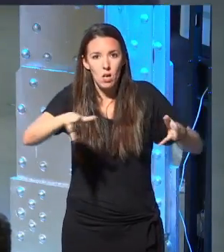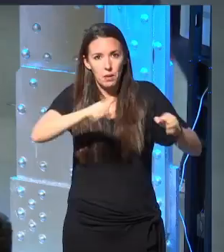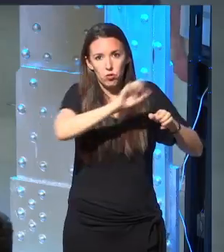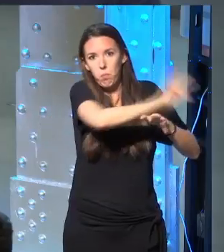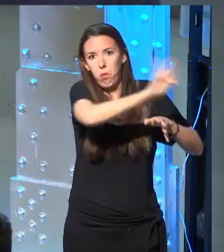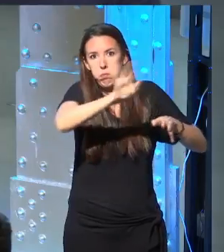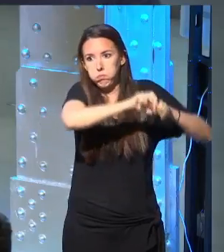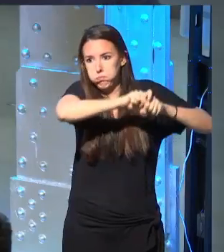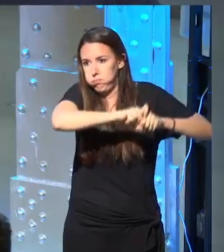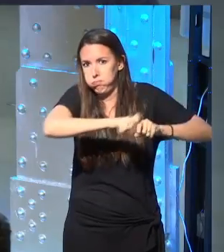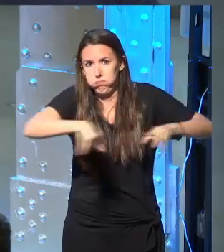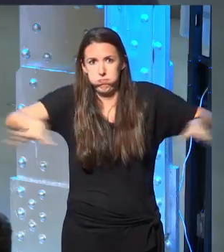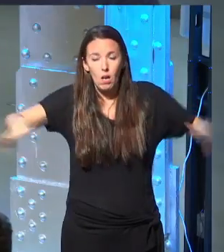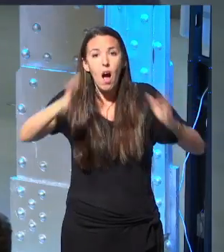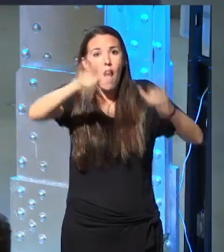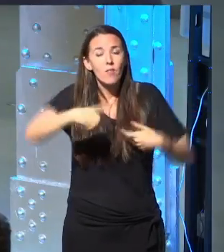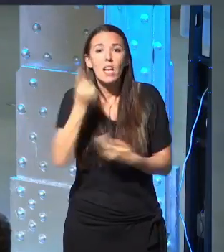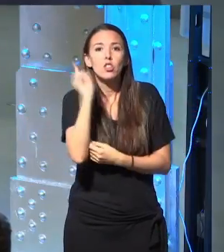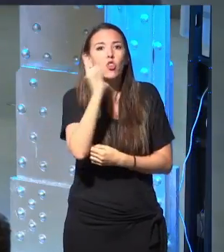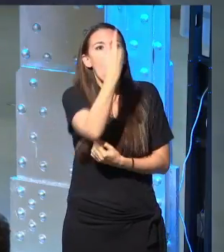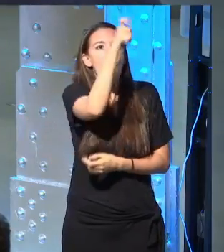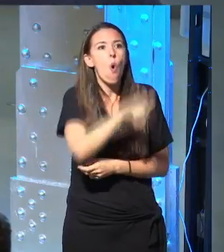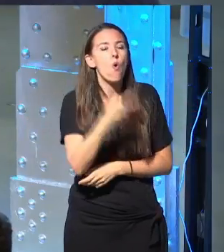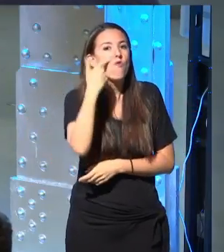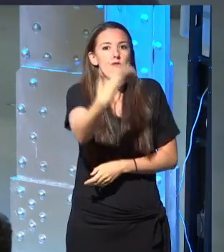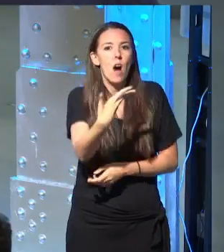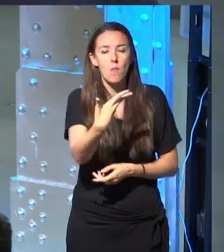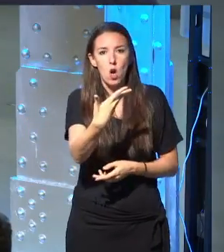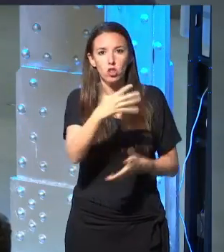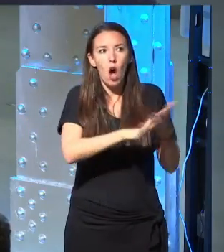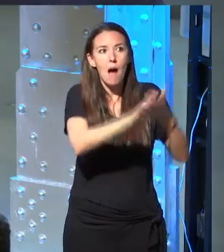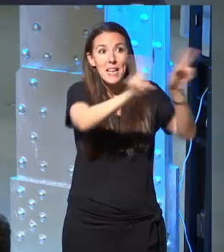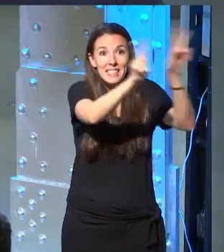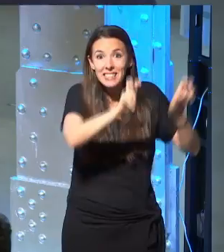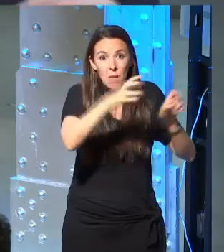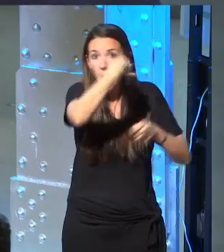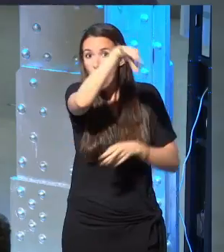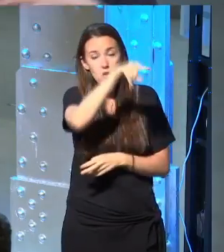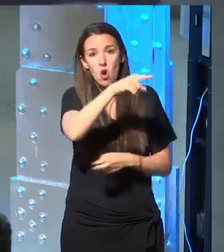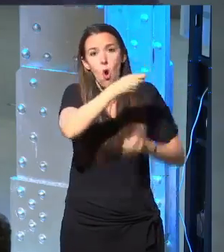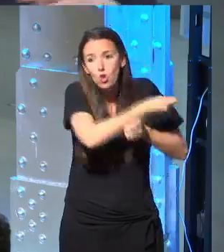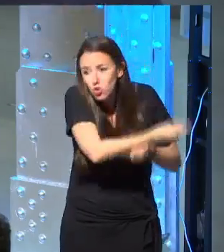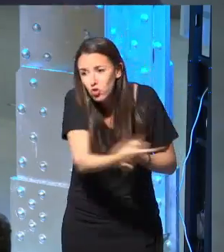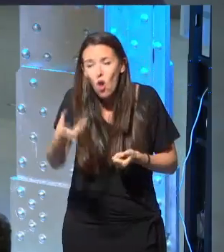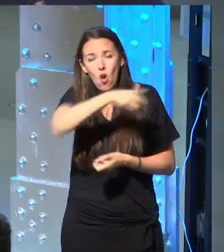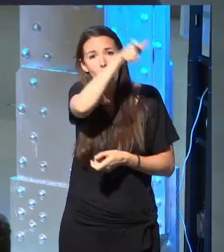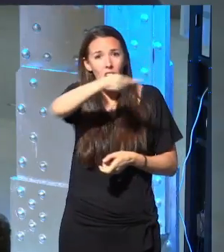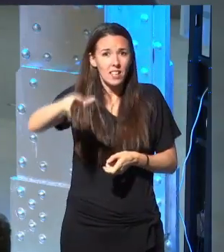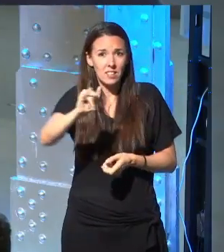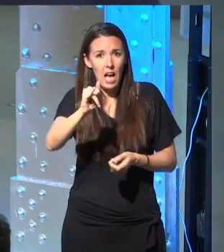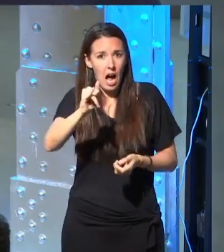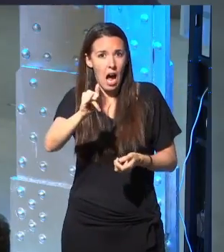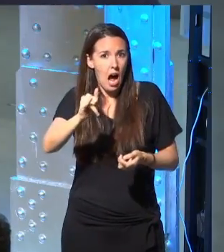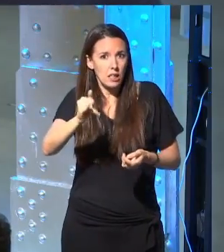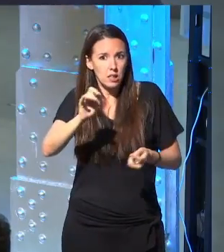orgánica y o sea, no es que solo un famoso lo hable de ello, es que fue toda la gente que estaba ahí de repente